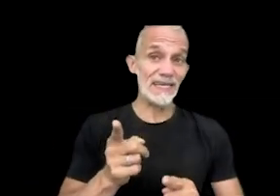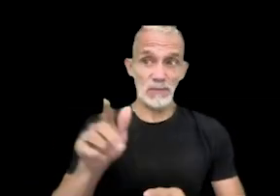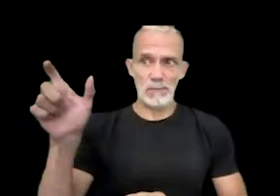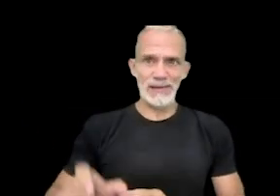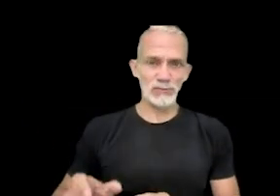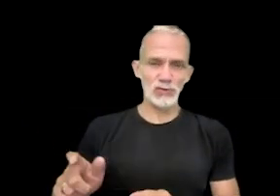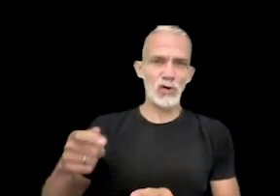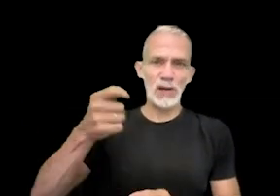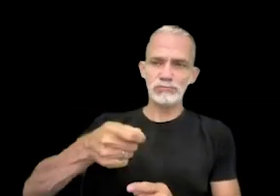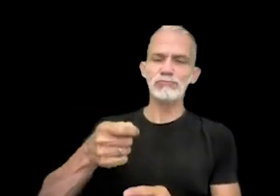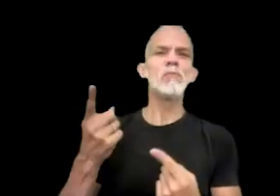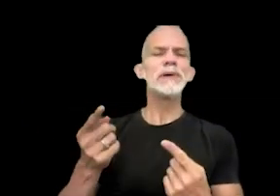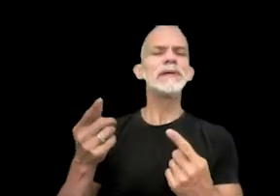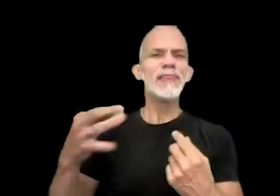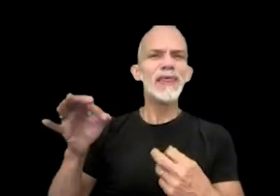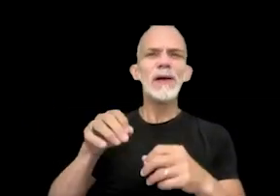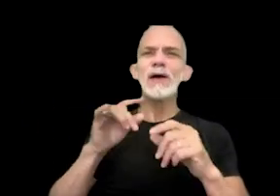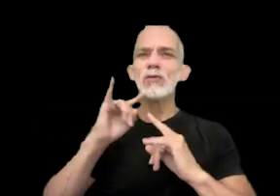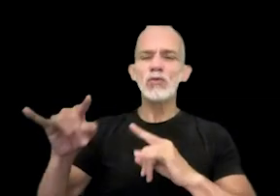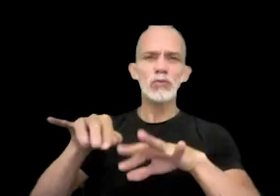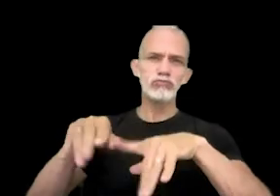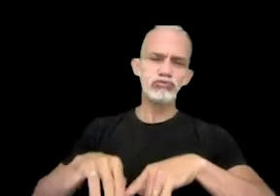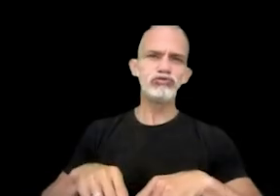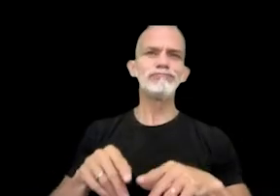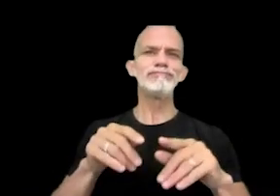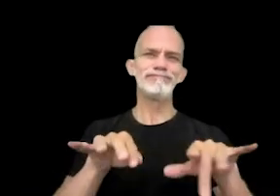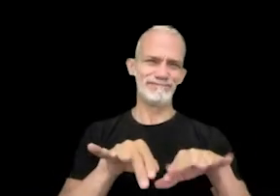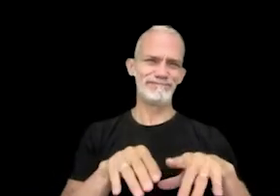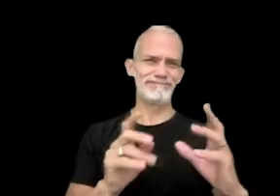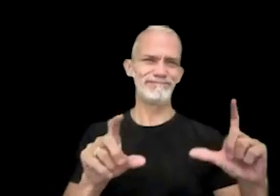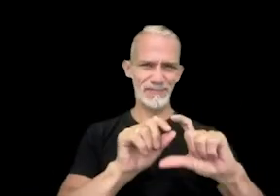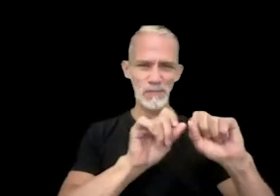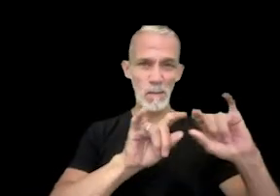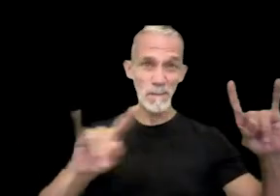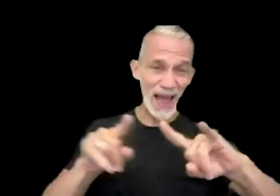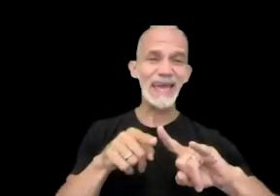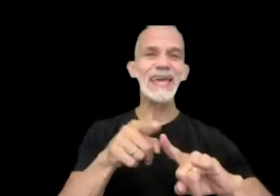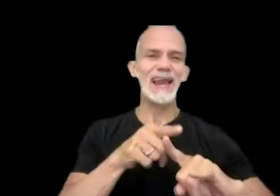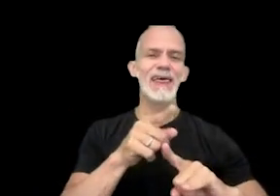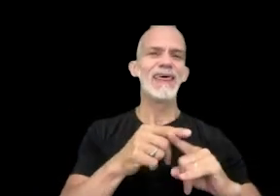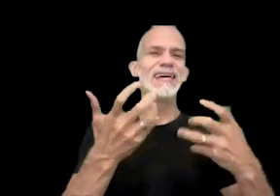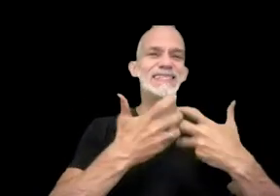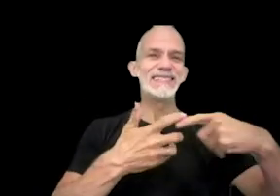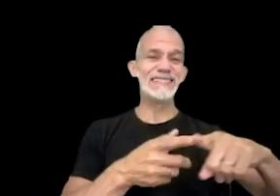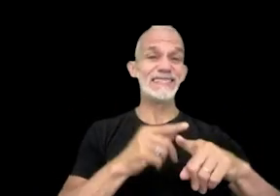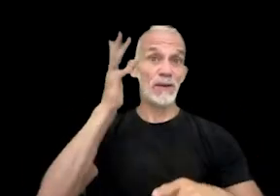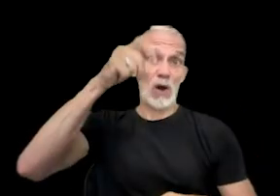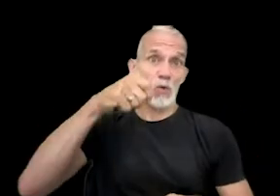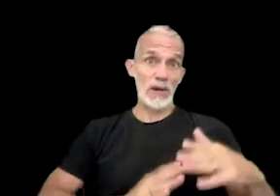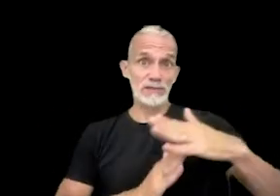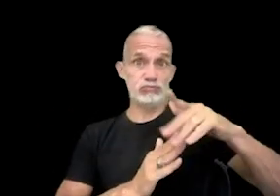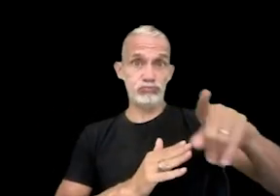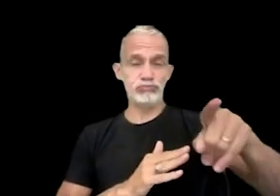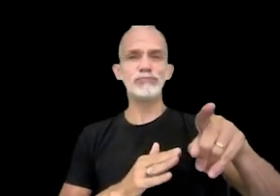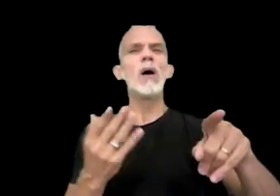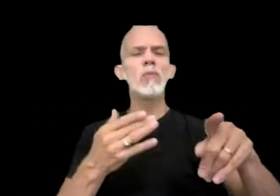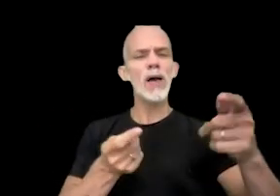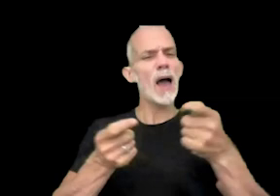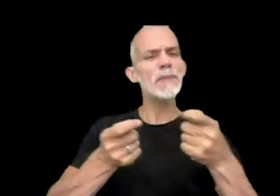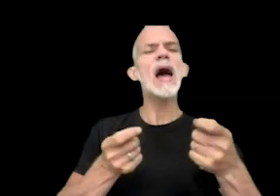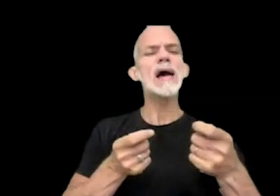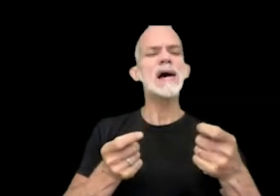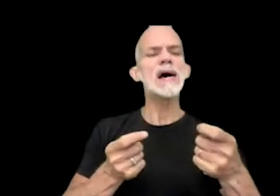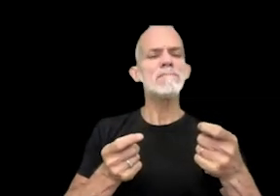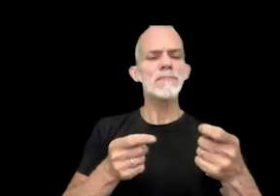contribuyente iniciará un trámite vía sistema donde habilita que el juez administrativo pueda